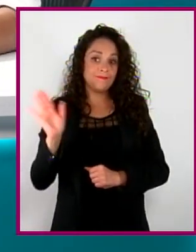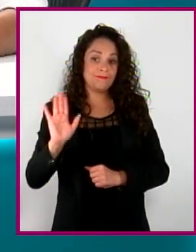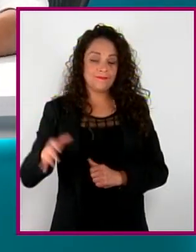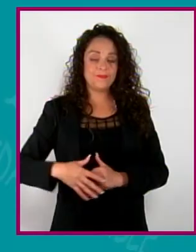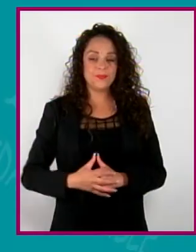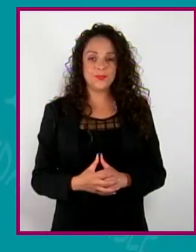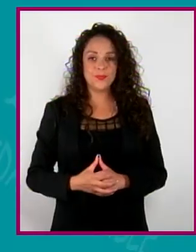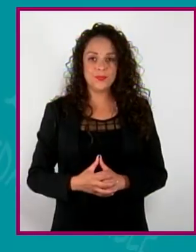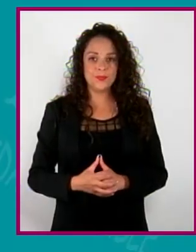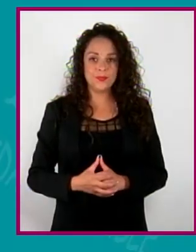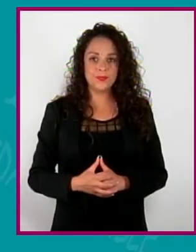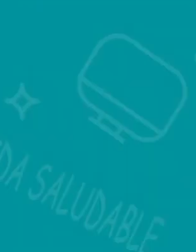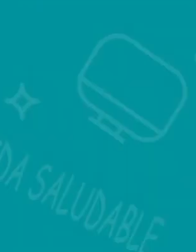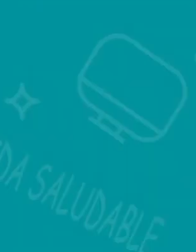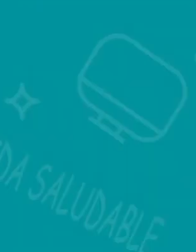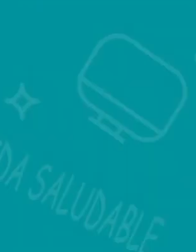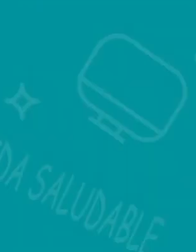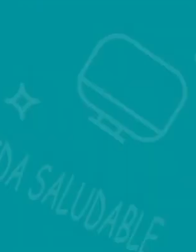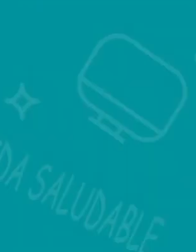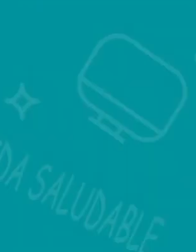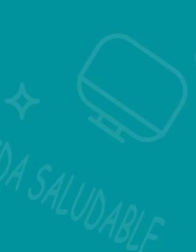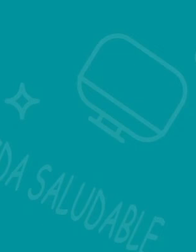próxima. Visítanos en